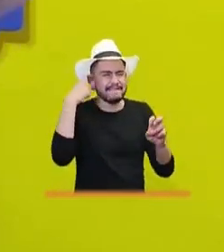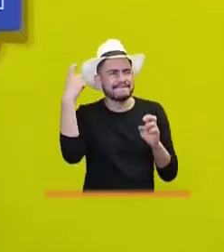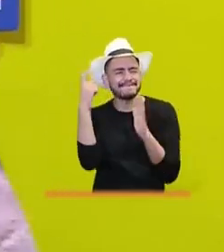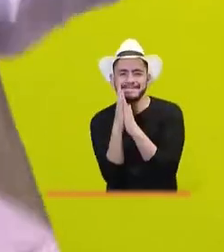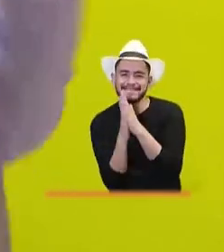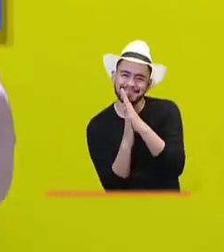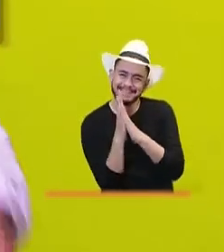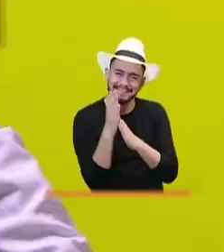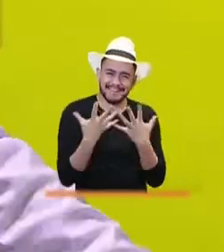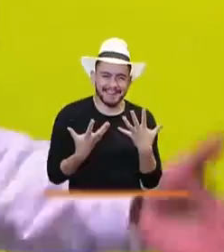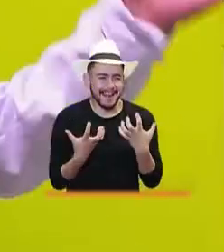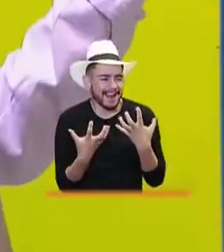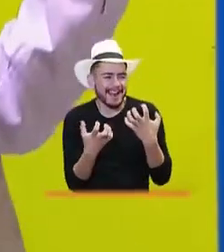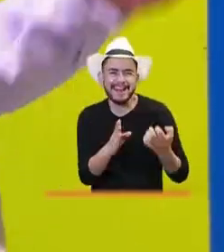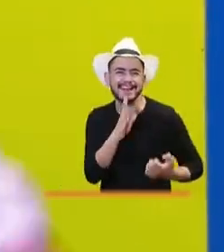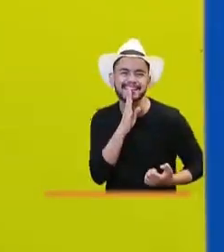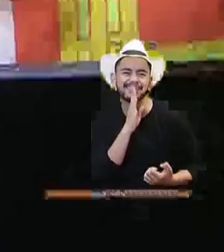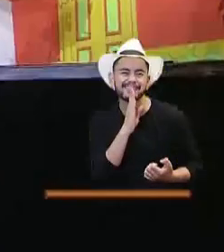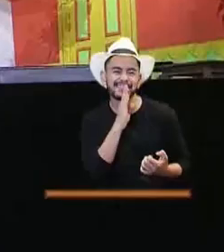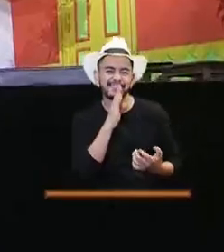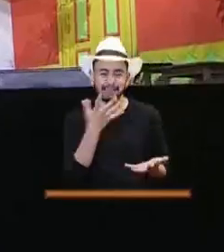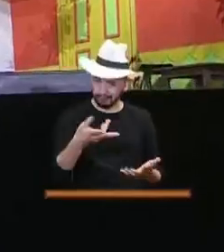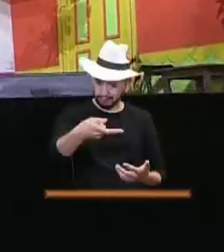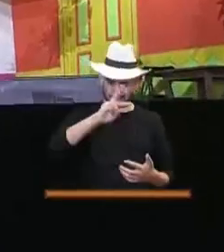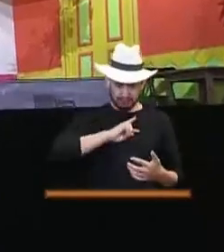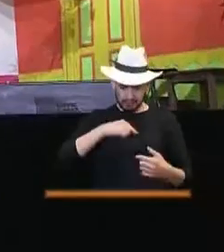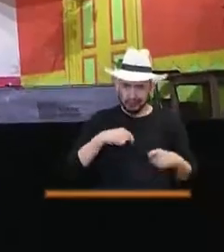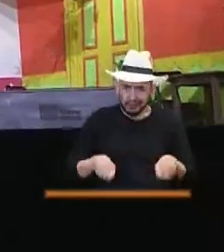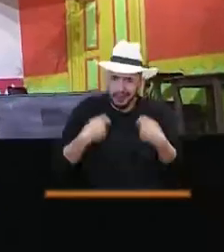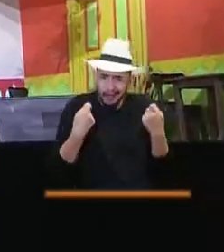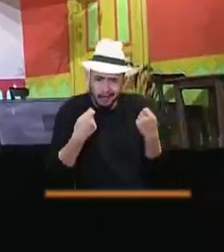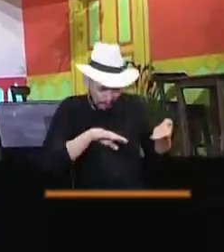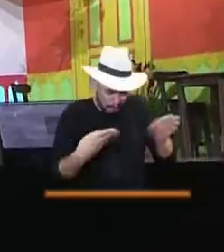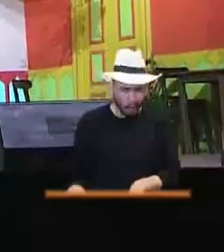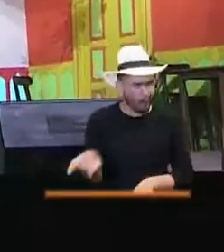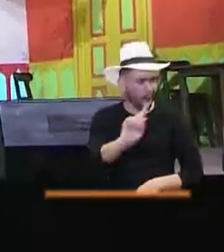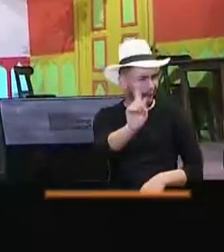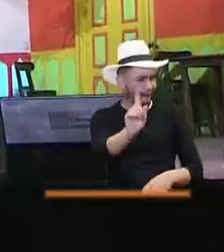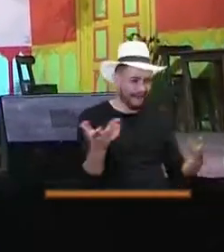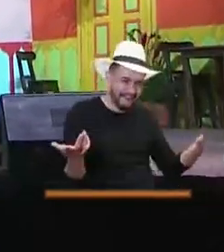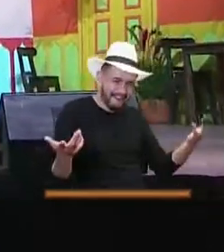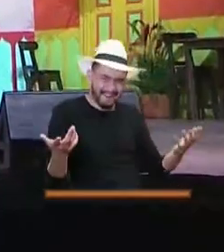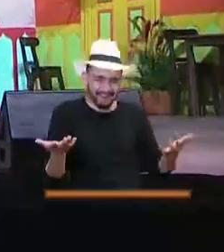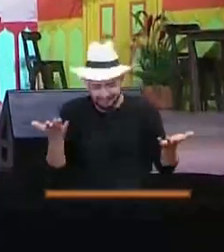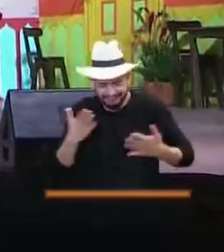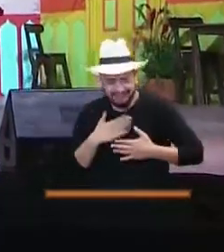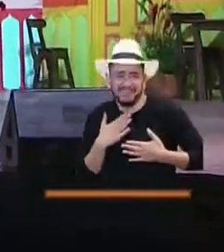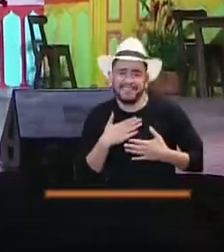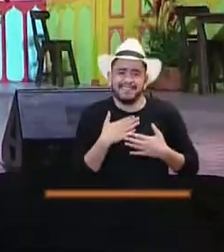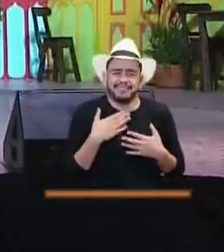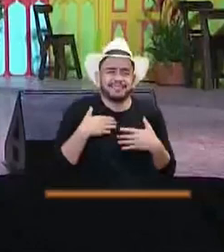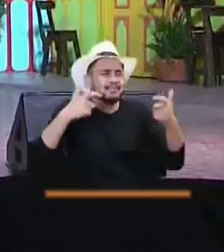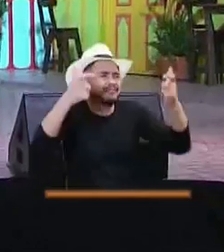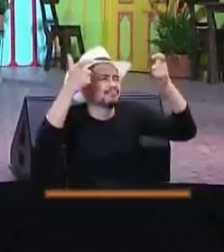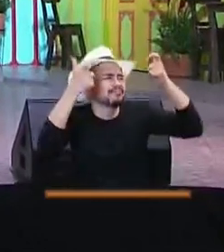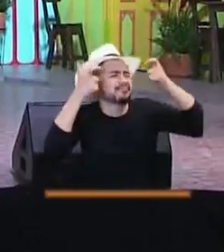que me atienda y salga vivo. Que me atiendan como un rey o un faraón